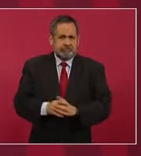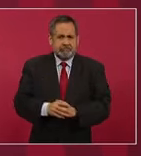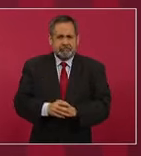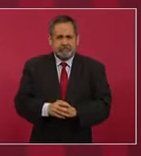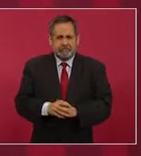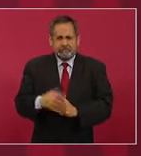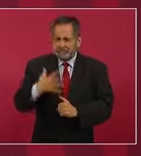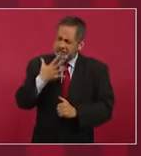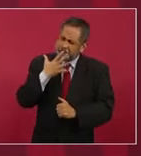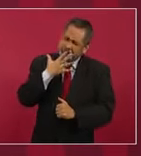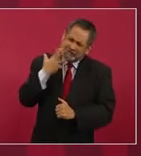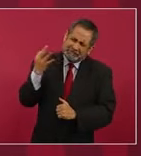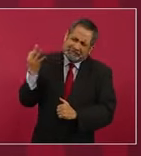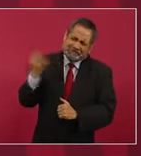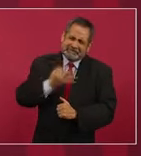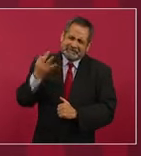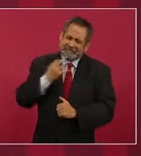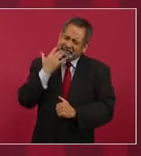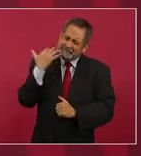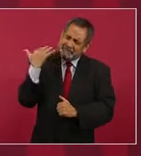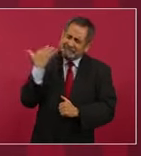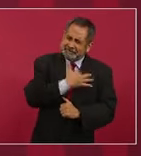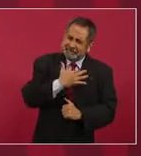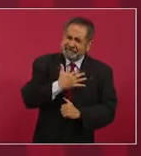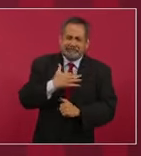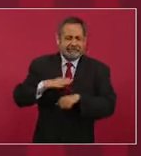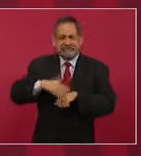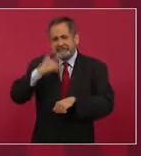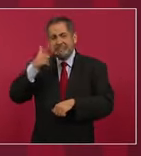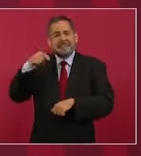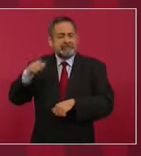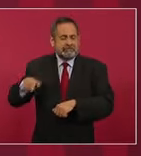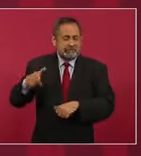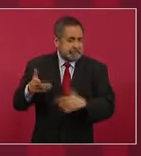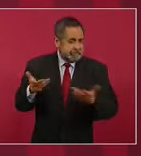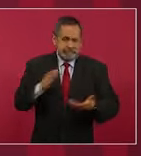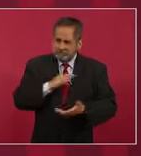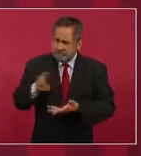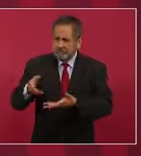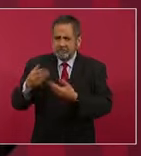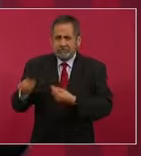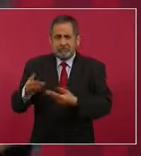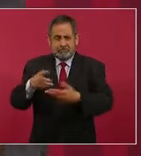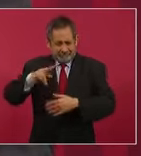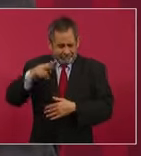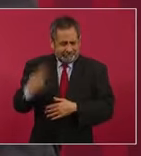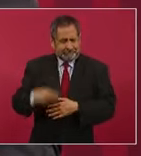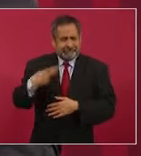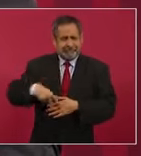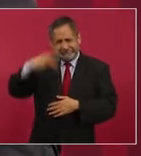tan exquisita, suculenta, ¿sí? Es lo nuestro.